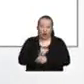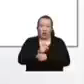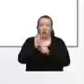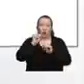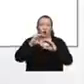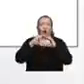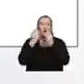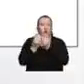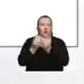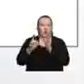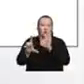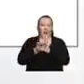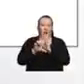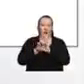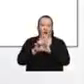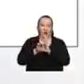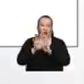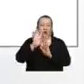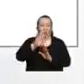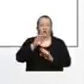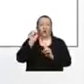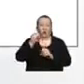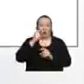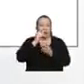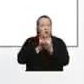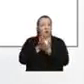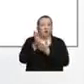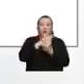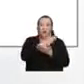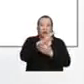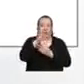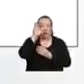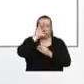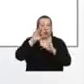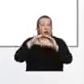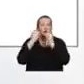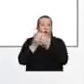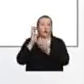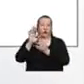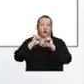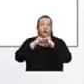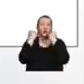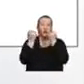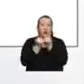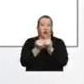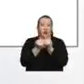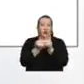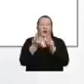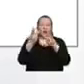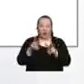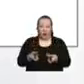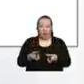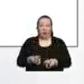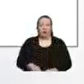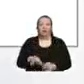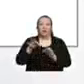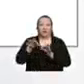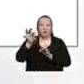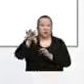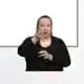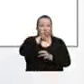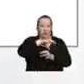legislativa multipartidista e incluso una comisión de la sociedad multisectorial periodistas